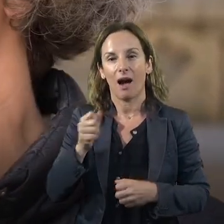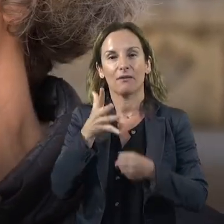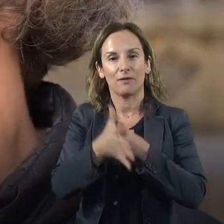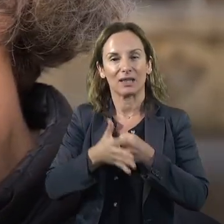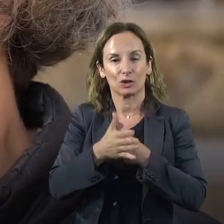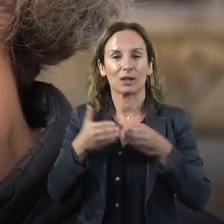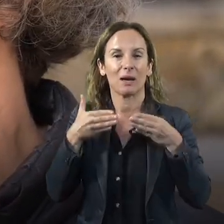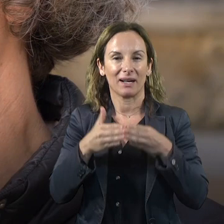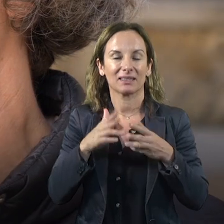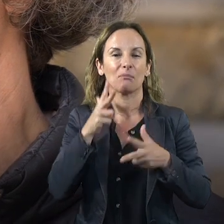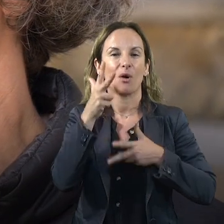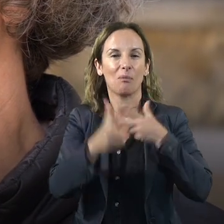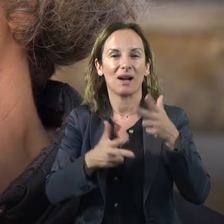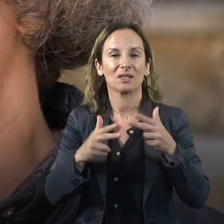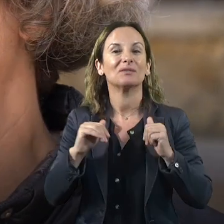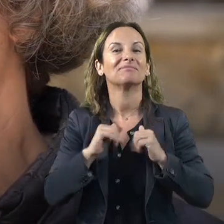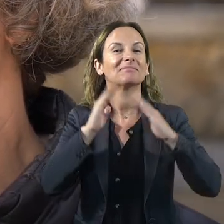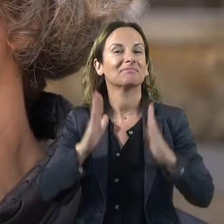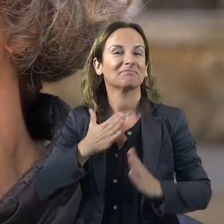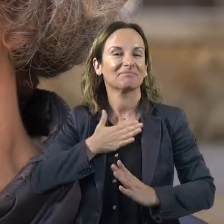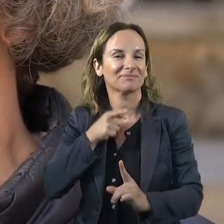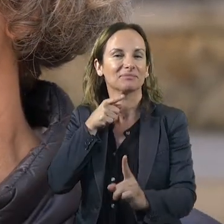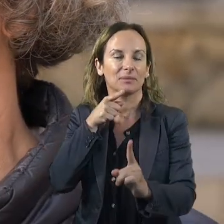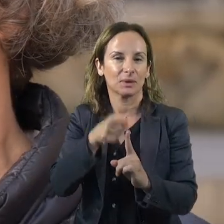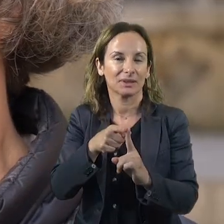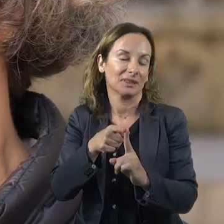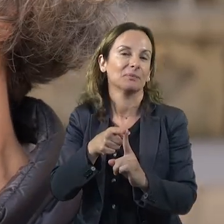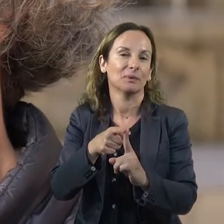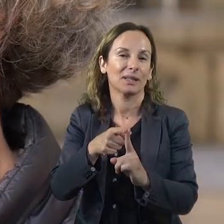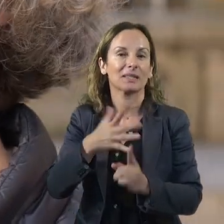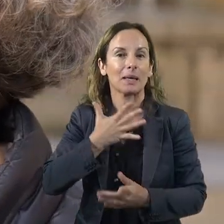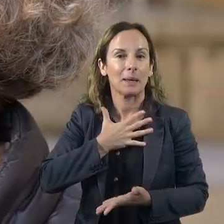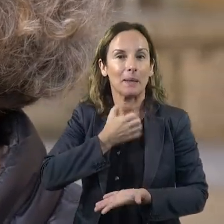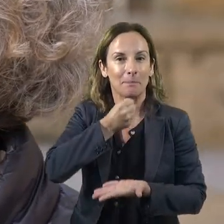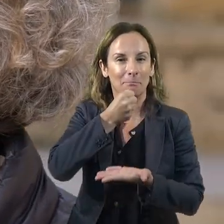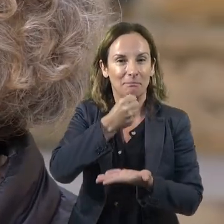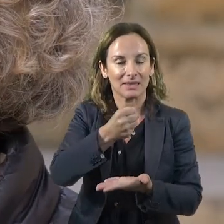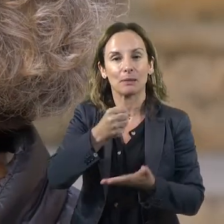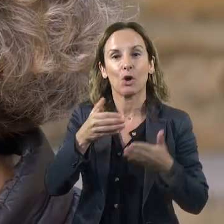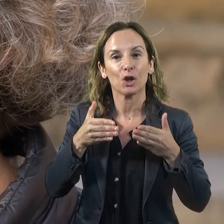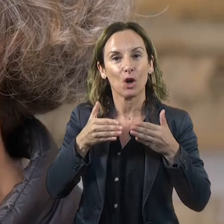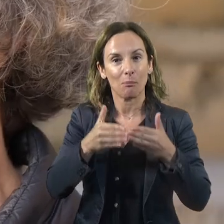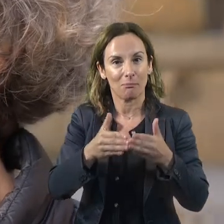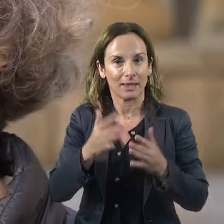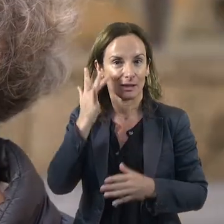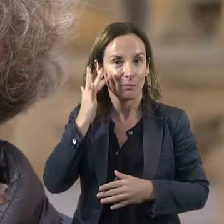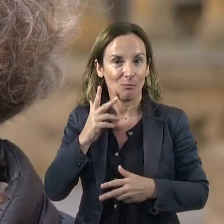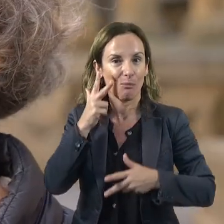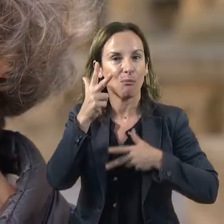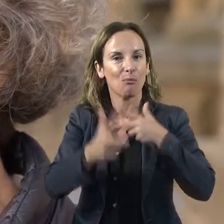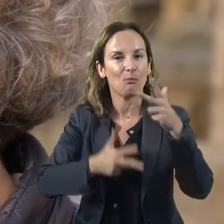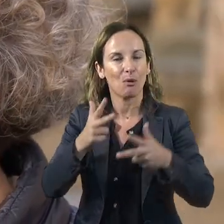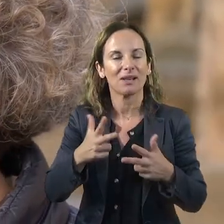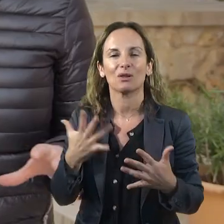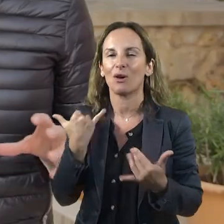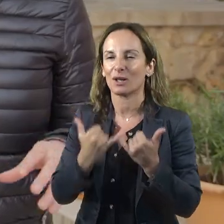un universo en el que como objetivo digamos que tenemos la recuperación y puesta en valor del patrimonio marítimo